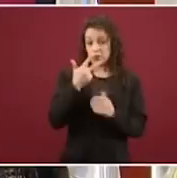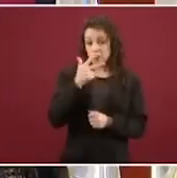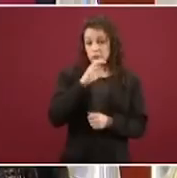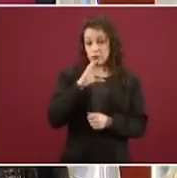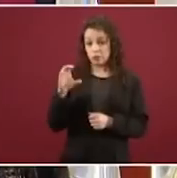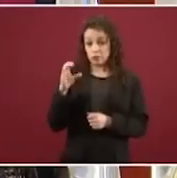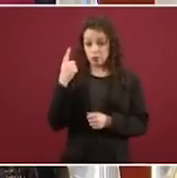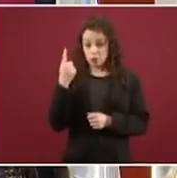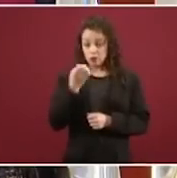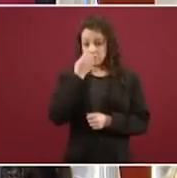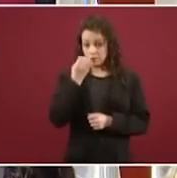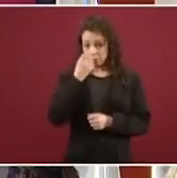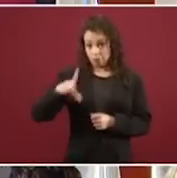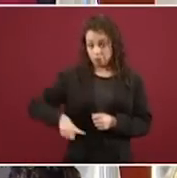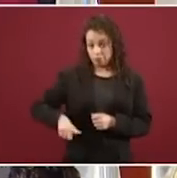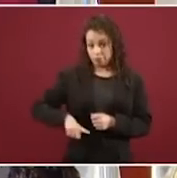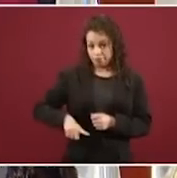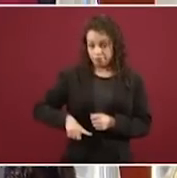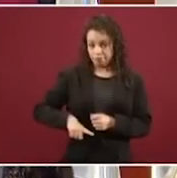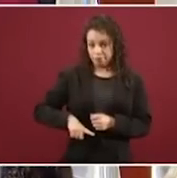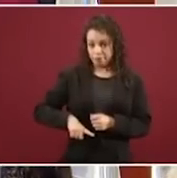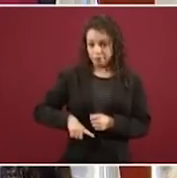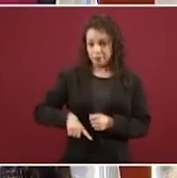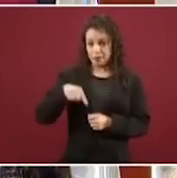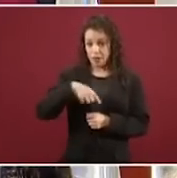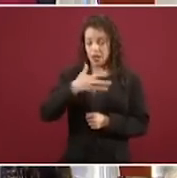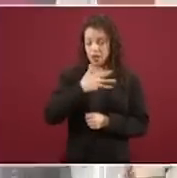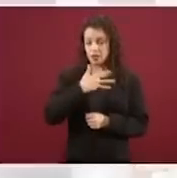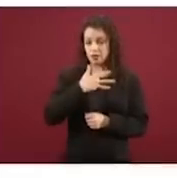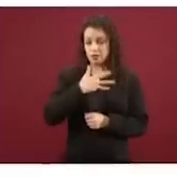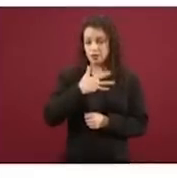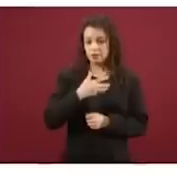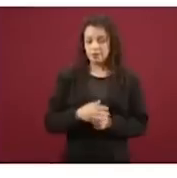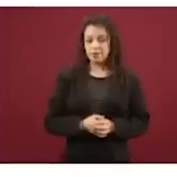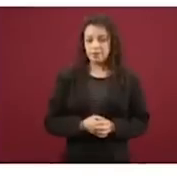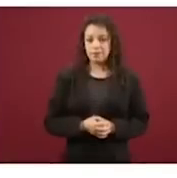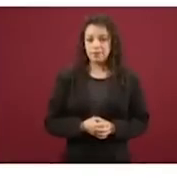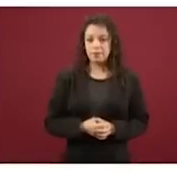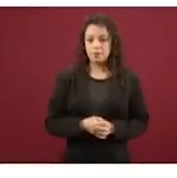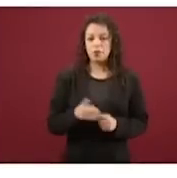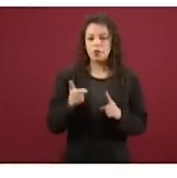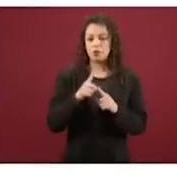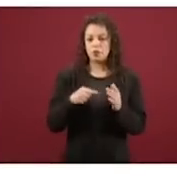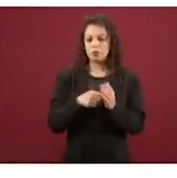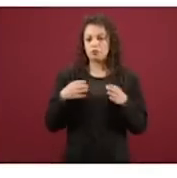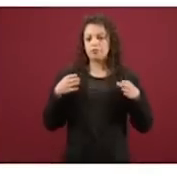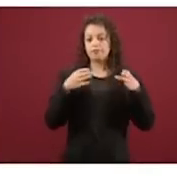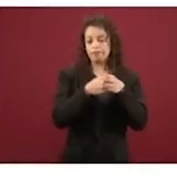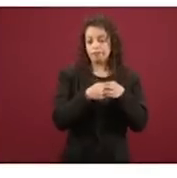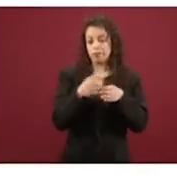192.801 escuelas públicas de educación básica. Estas están concentradas en